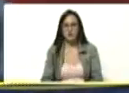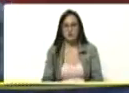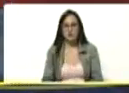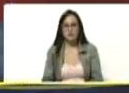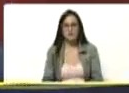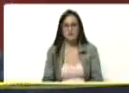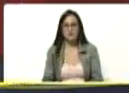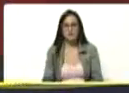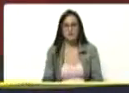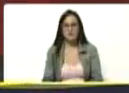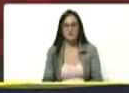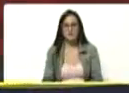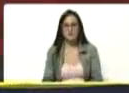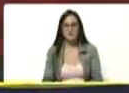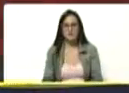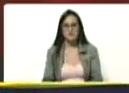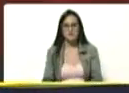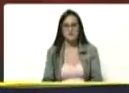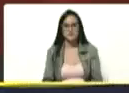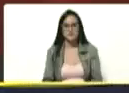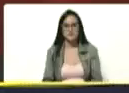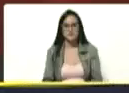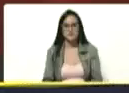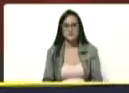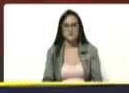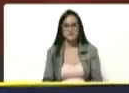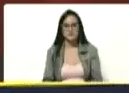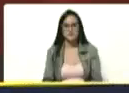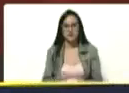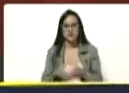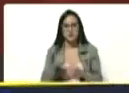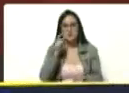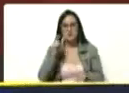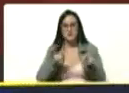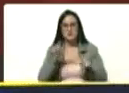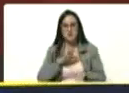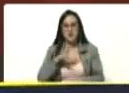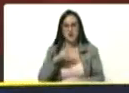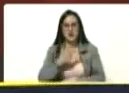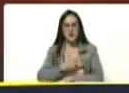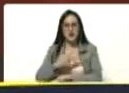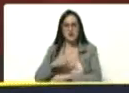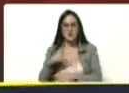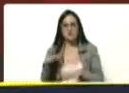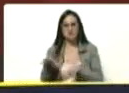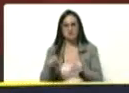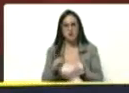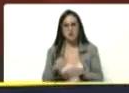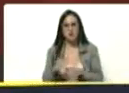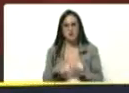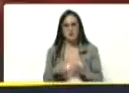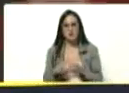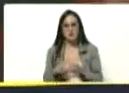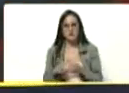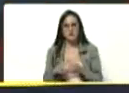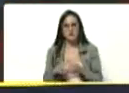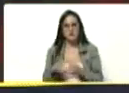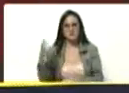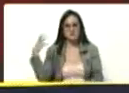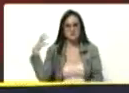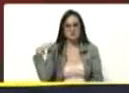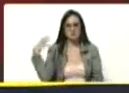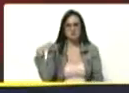y el pueblo nicaragüense, los patriotas nicaragüenses, encabezados por el general Benjamín Zeledón,